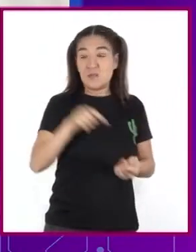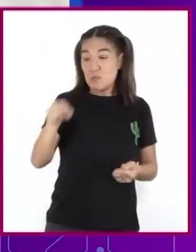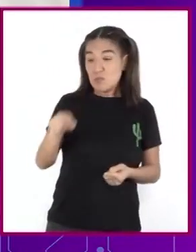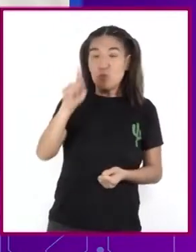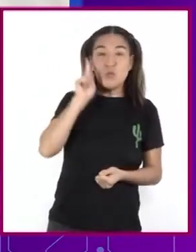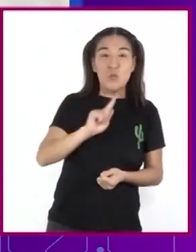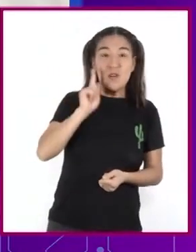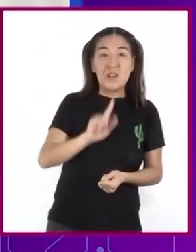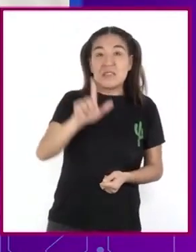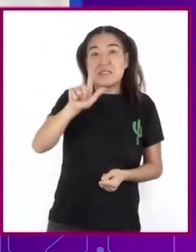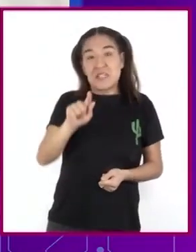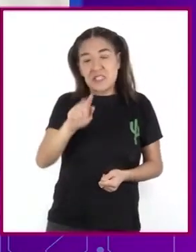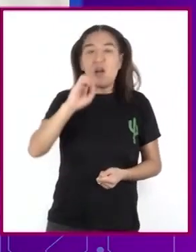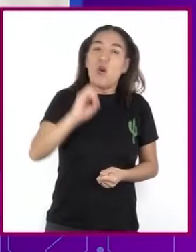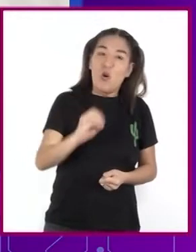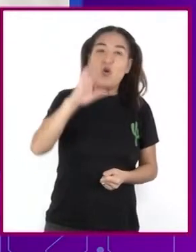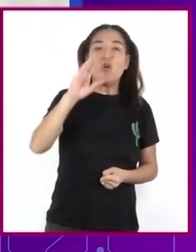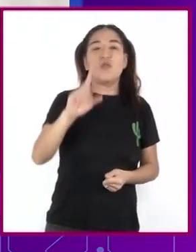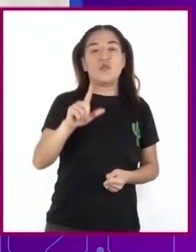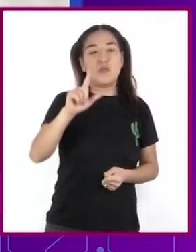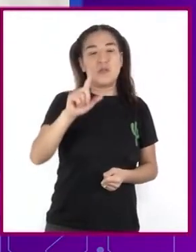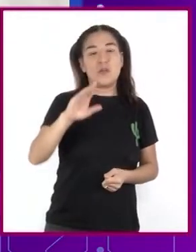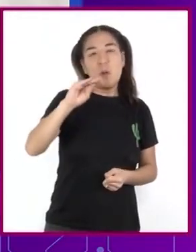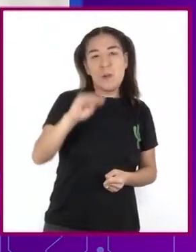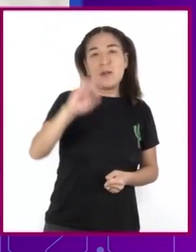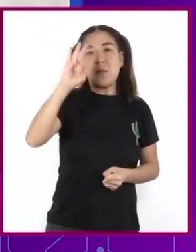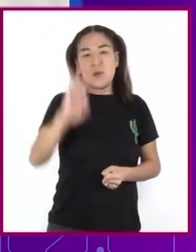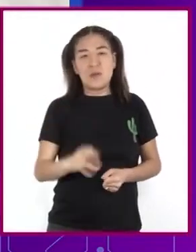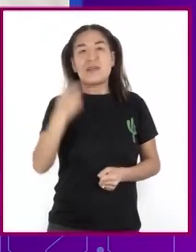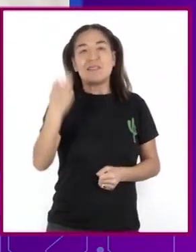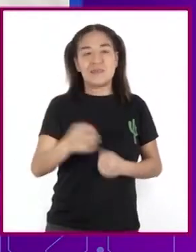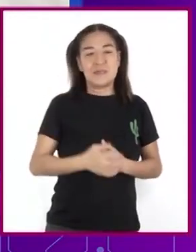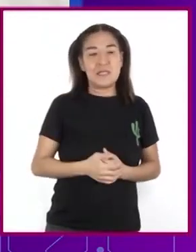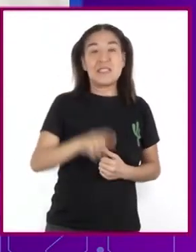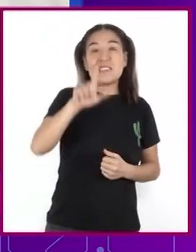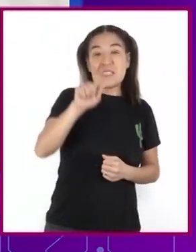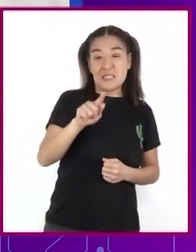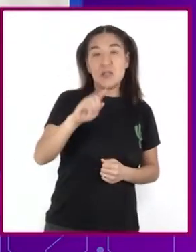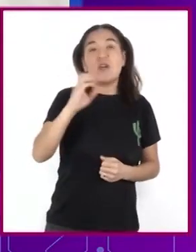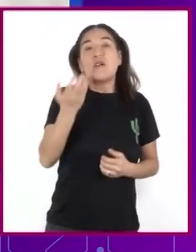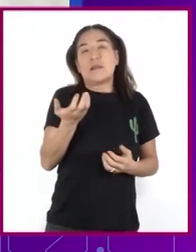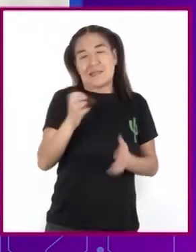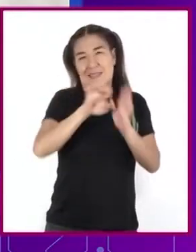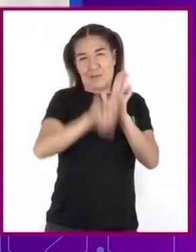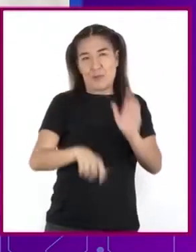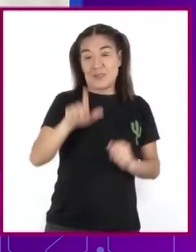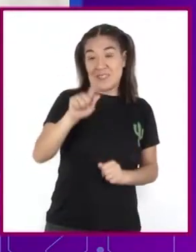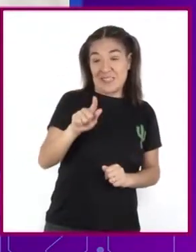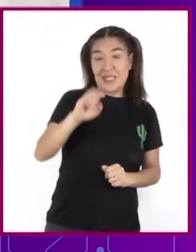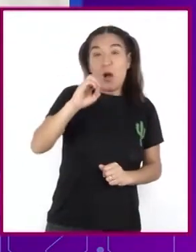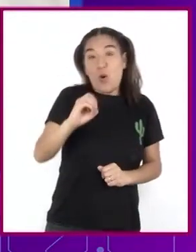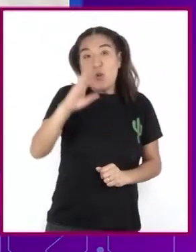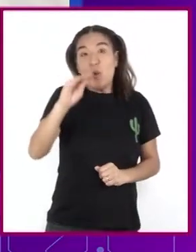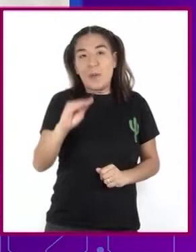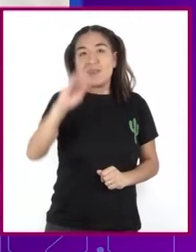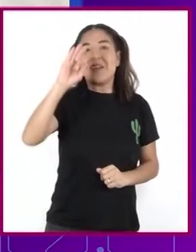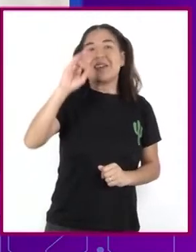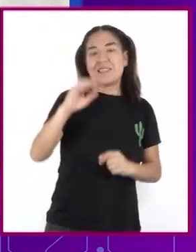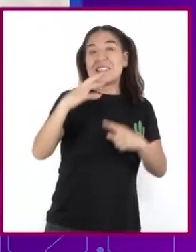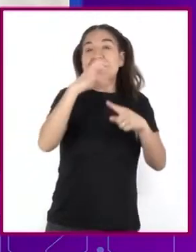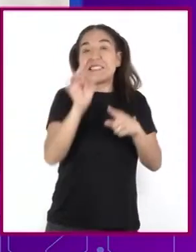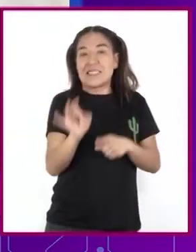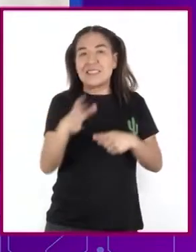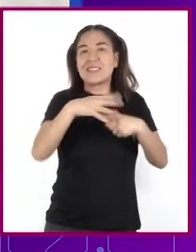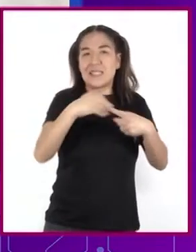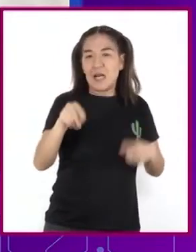70 o 90% de ese dólar, es decir, 70 o 90 centavos. Por lo tanto,